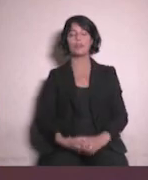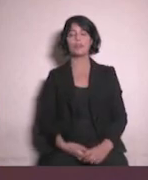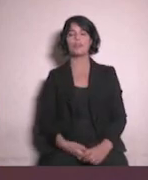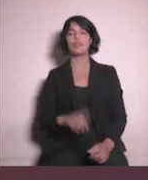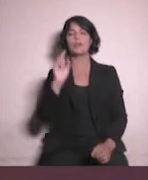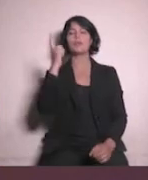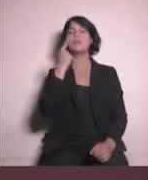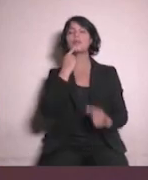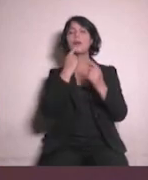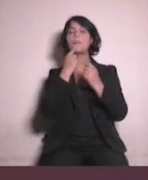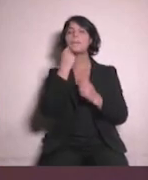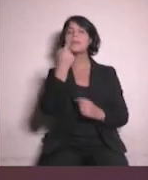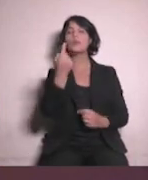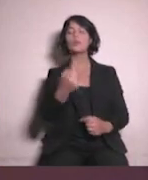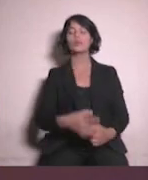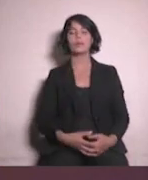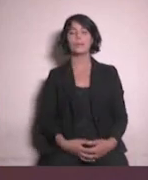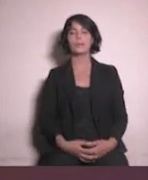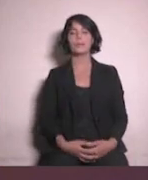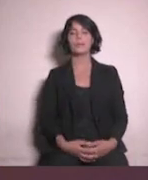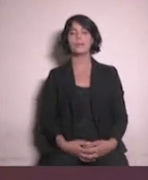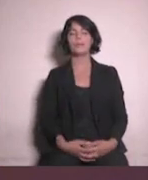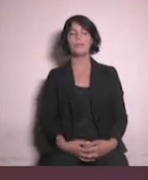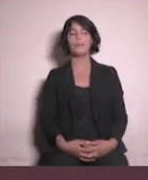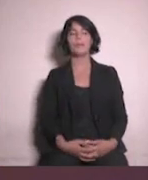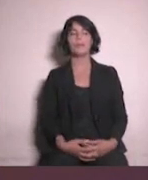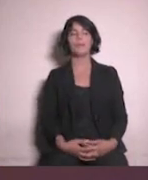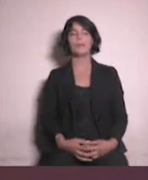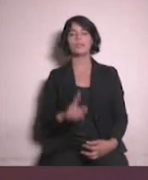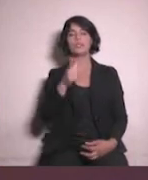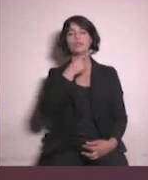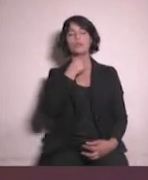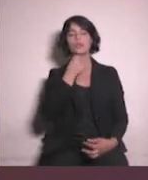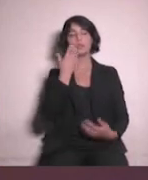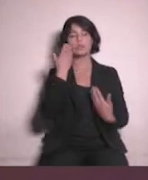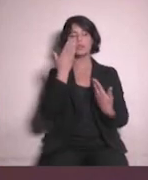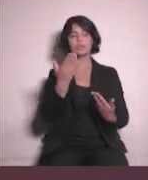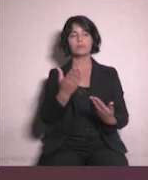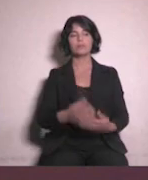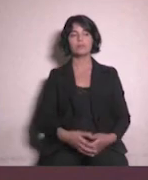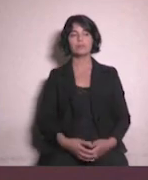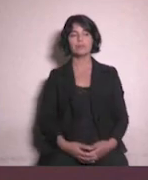La primera pregunta recibida, si quieres pasarla.